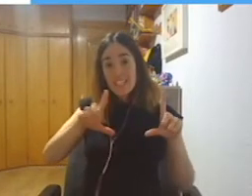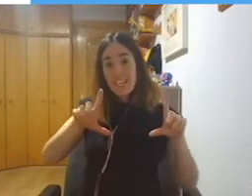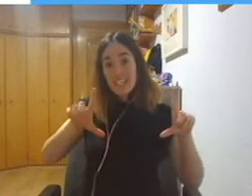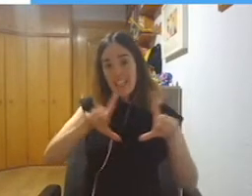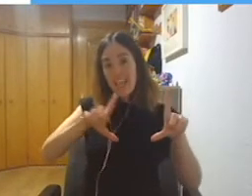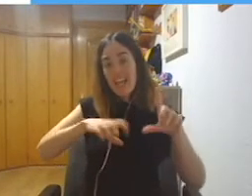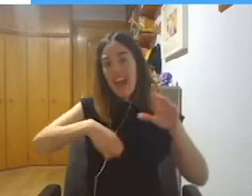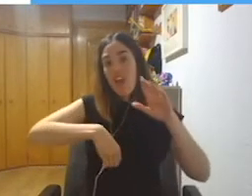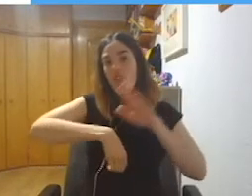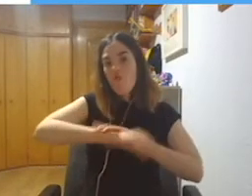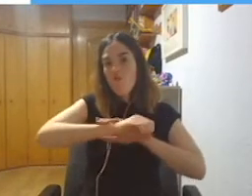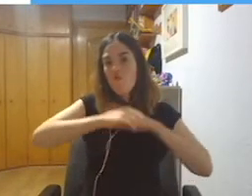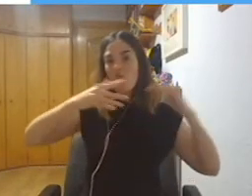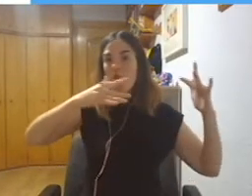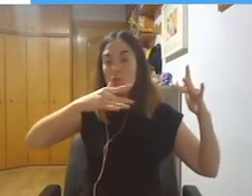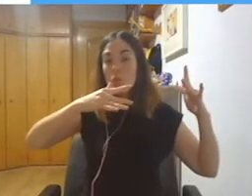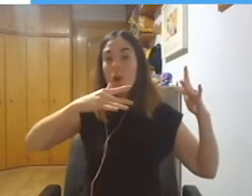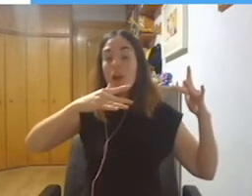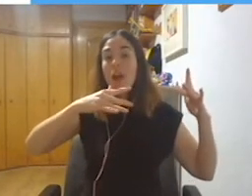cadenas futboleras